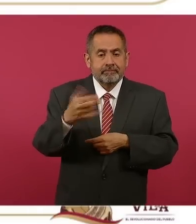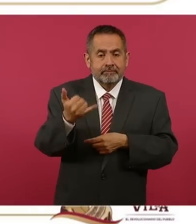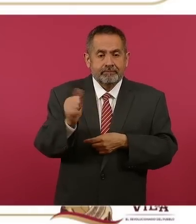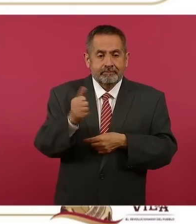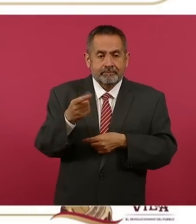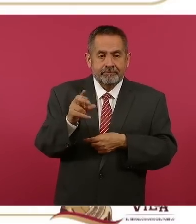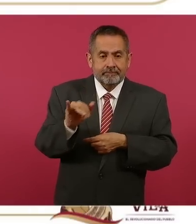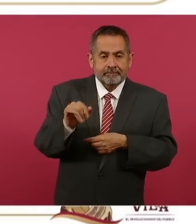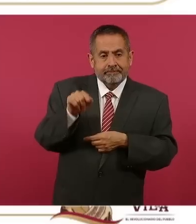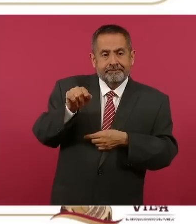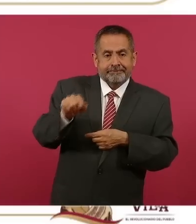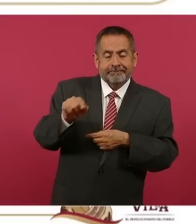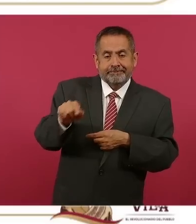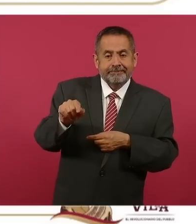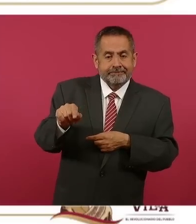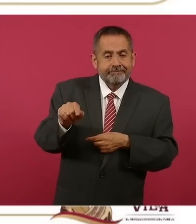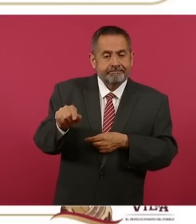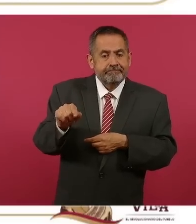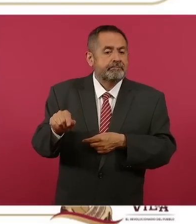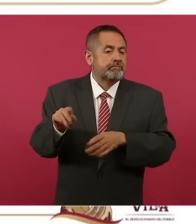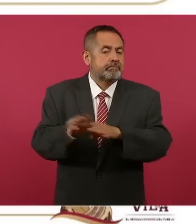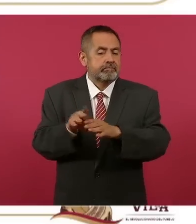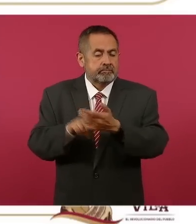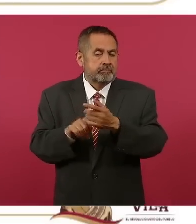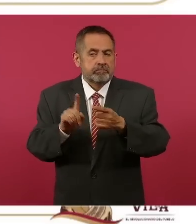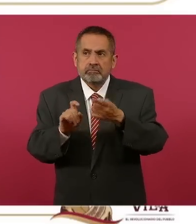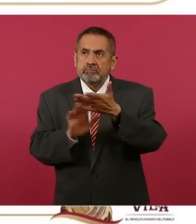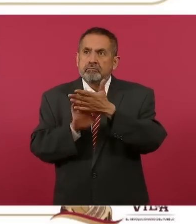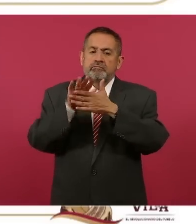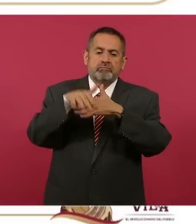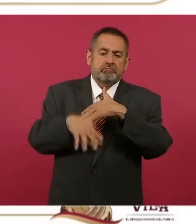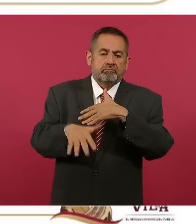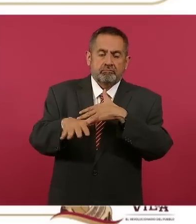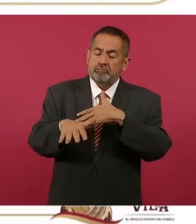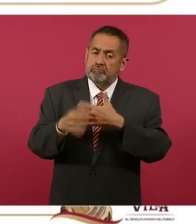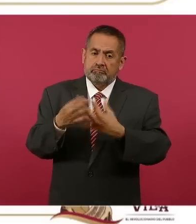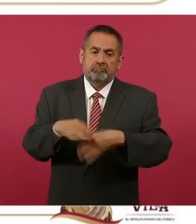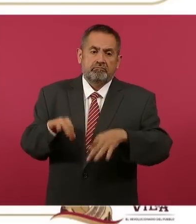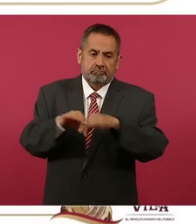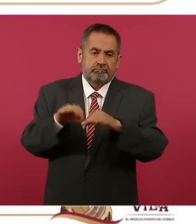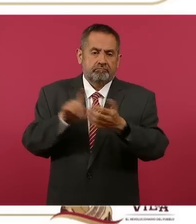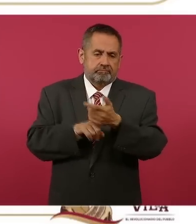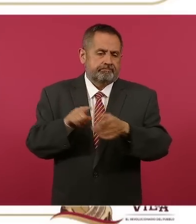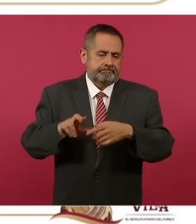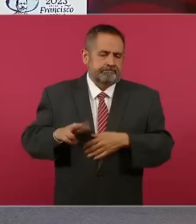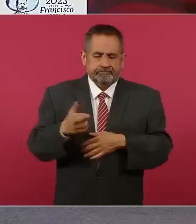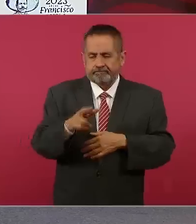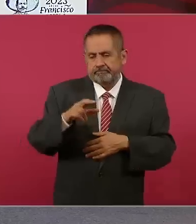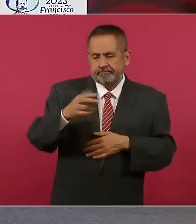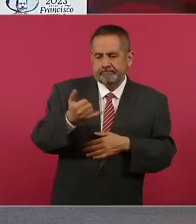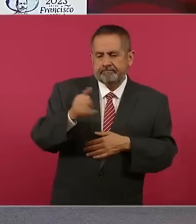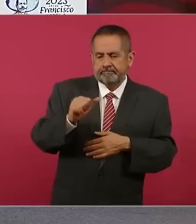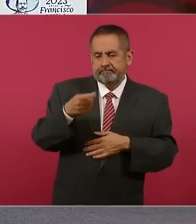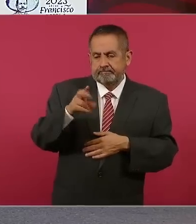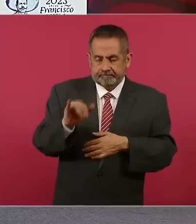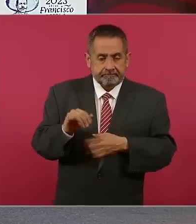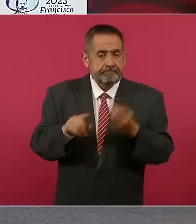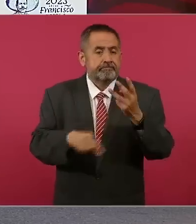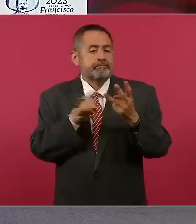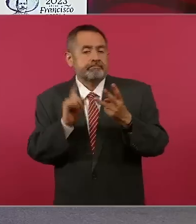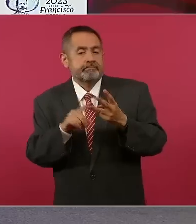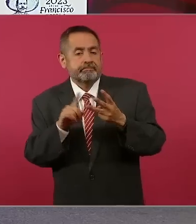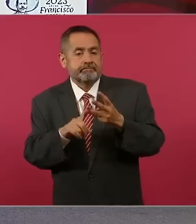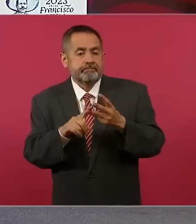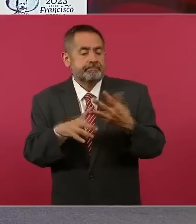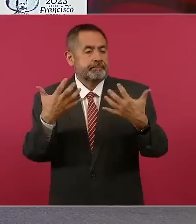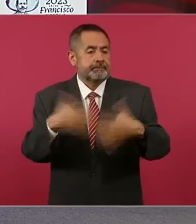Es una presa muy importante del río Yaqui. Y también el tercer componente es